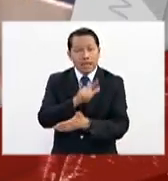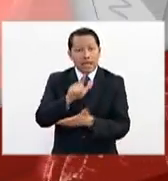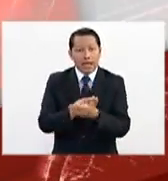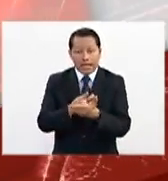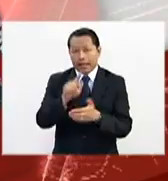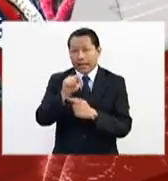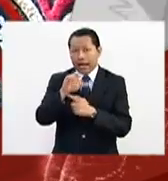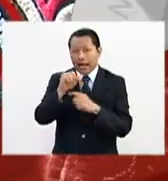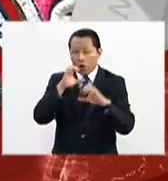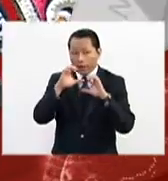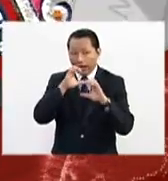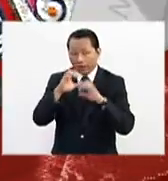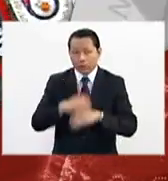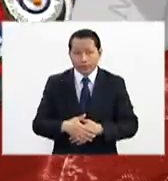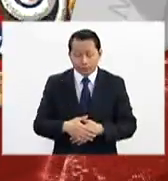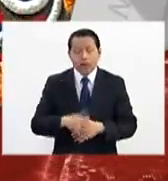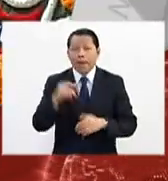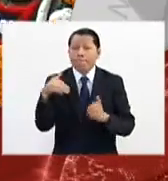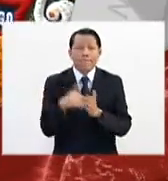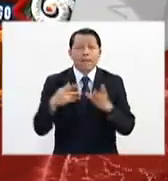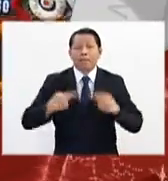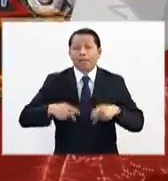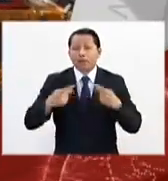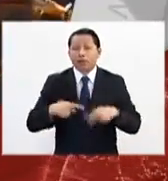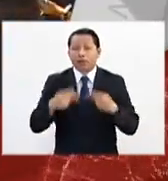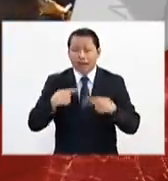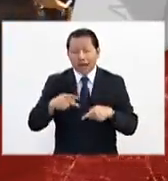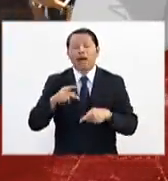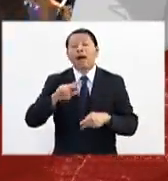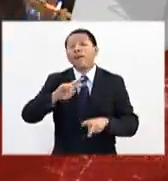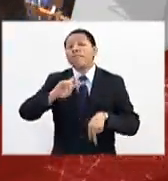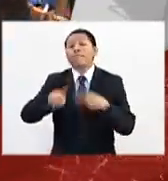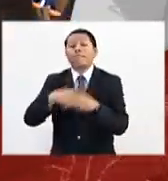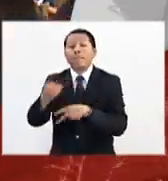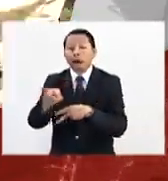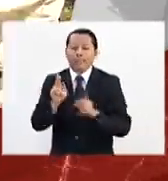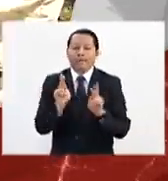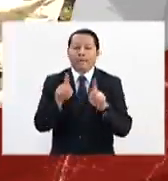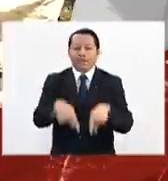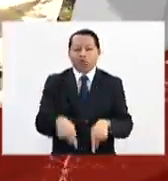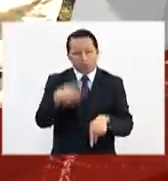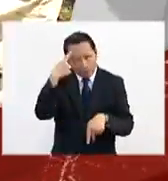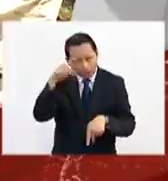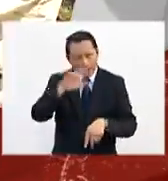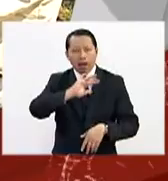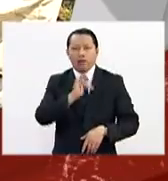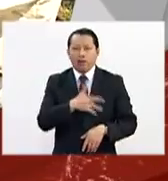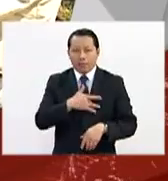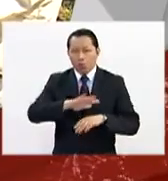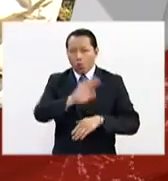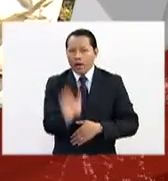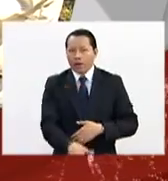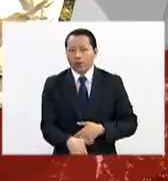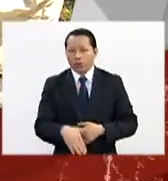telecomunicaciones. Miles de personas acudieron a los panteones para recordar a sus muertos.